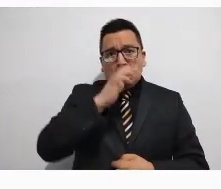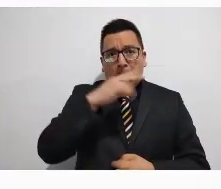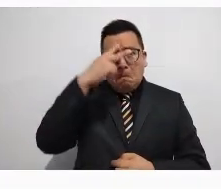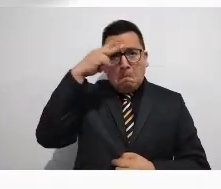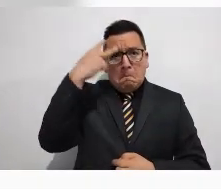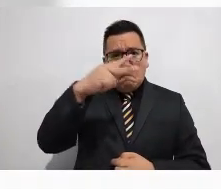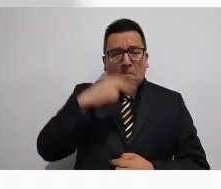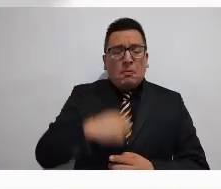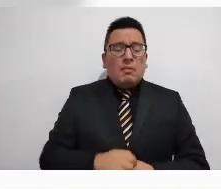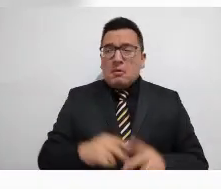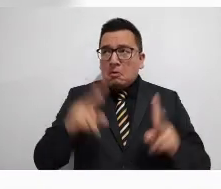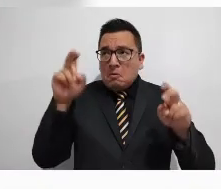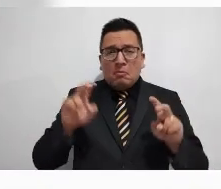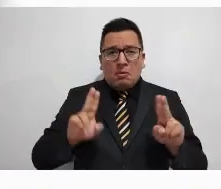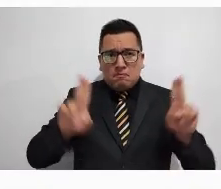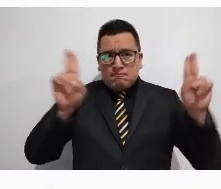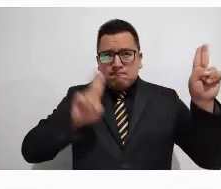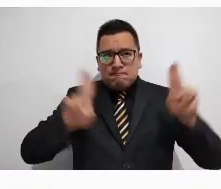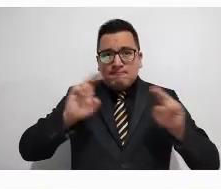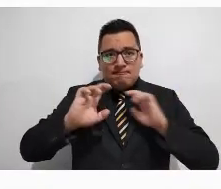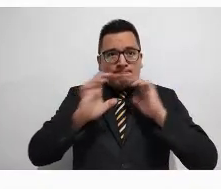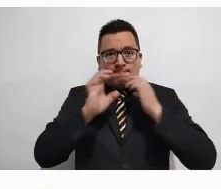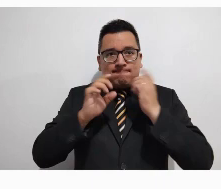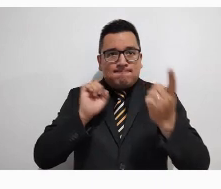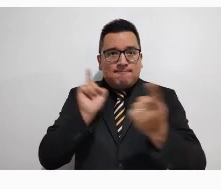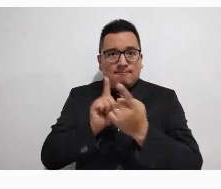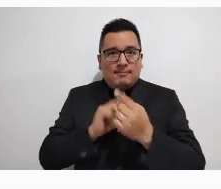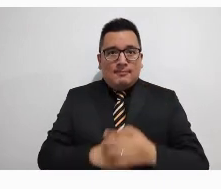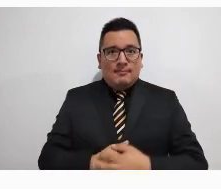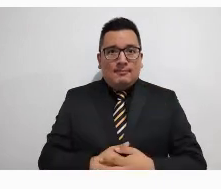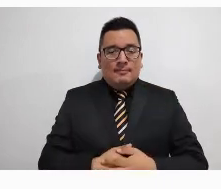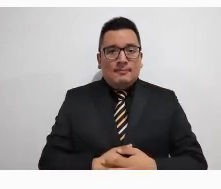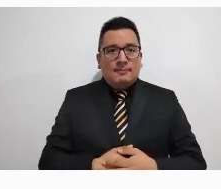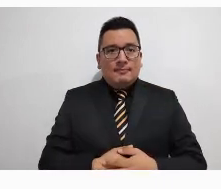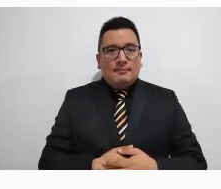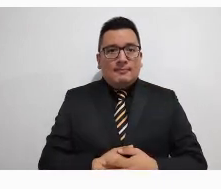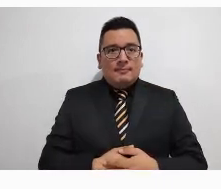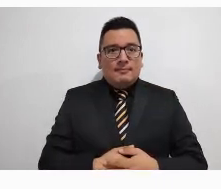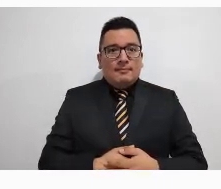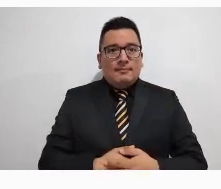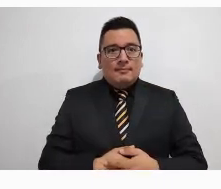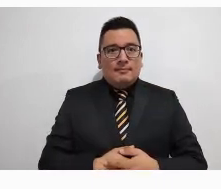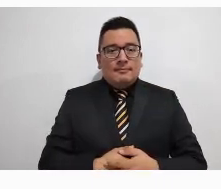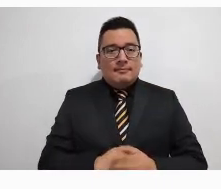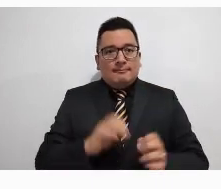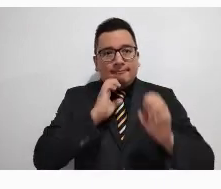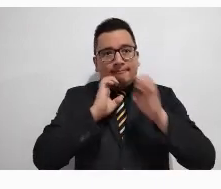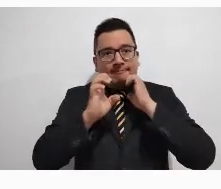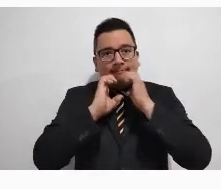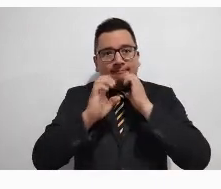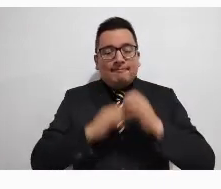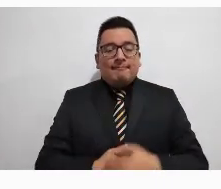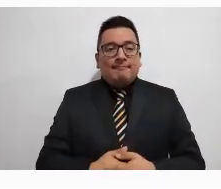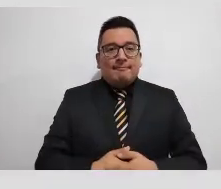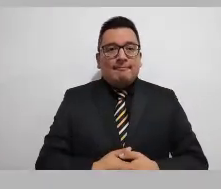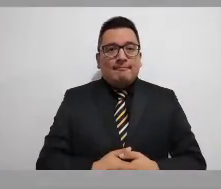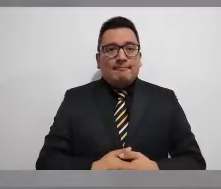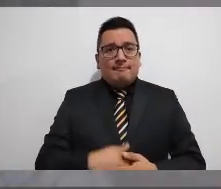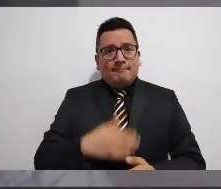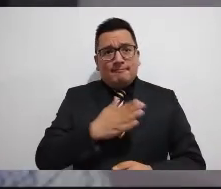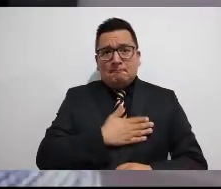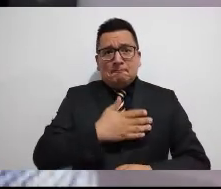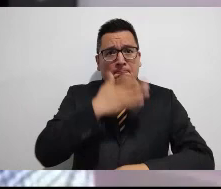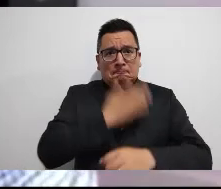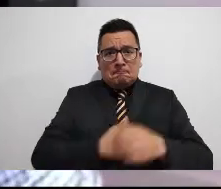vida democrática de Coahuila y de México en comunicación directa con usted. La entrevista.